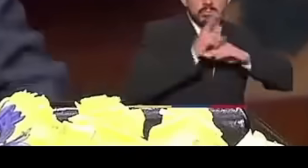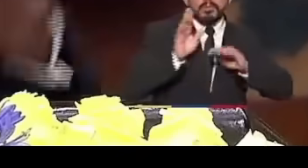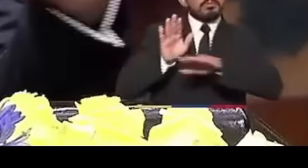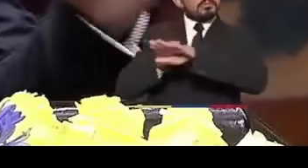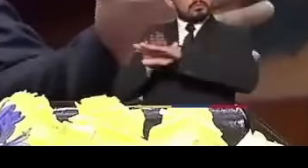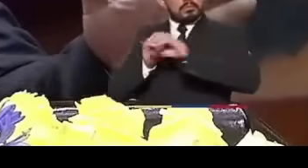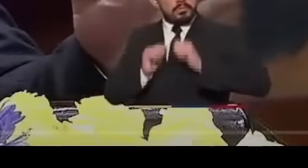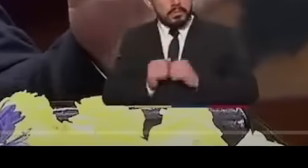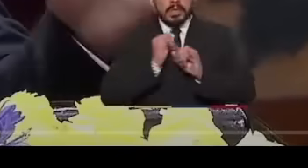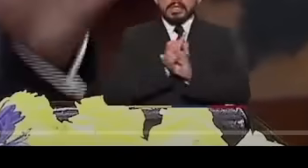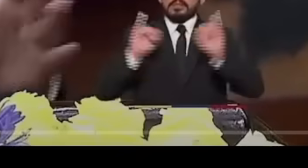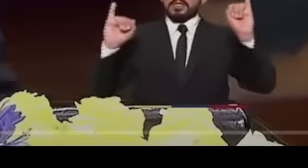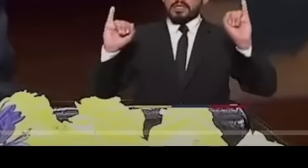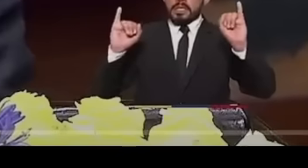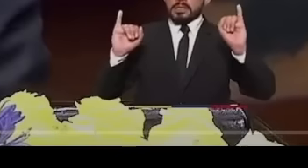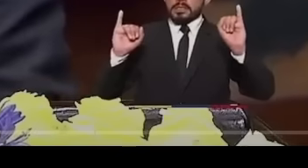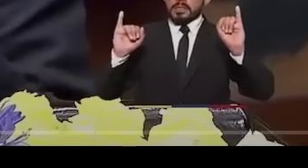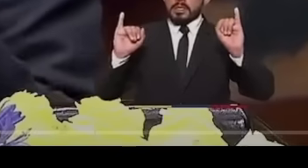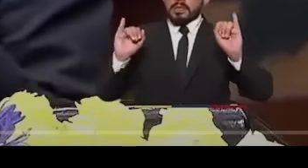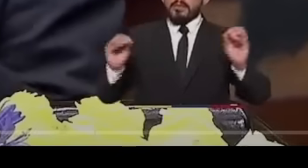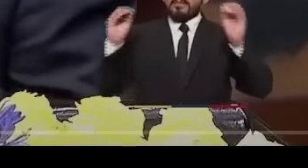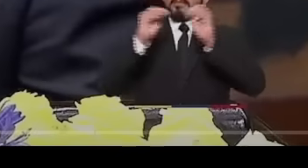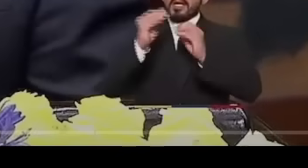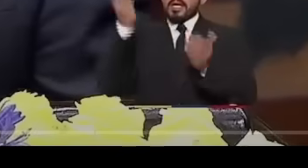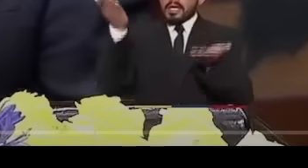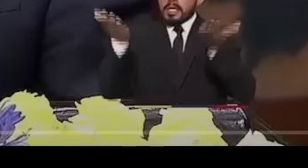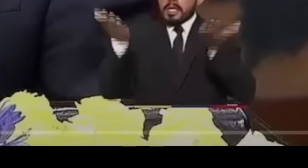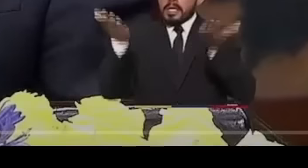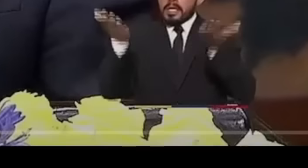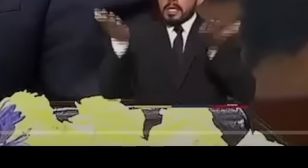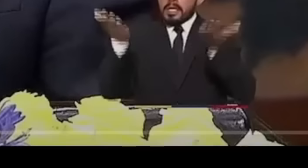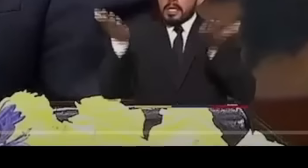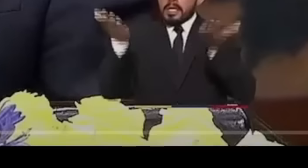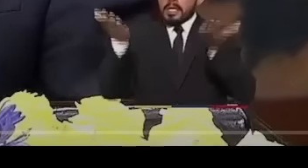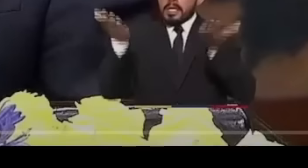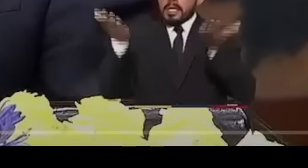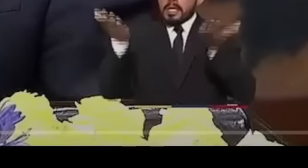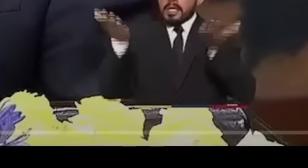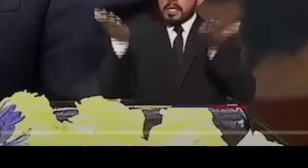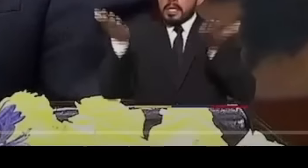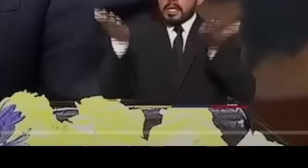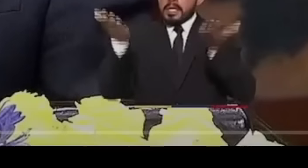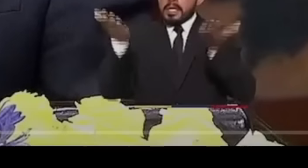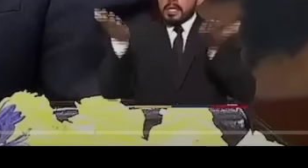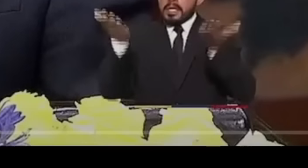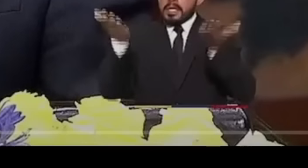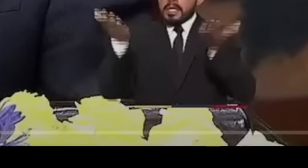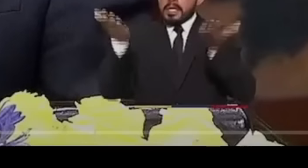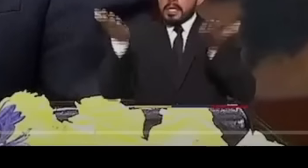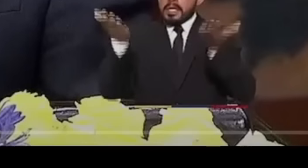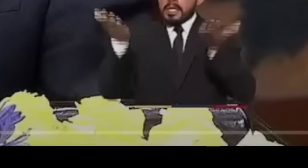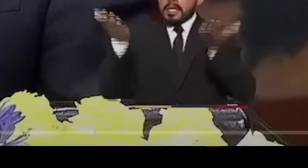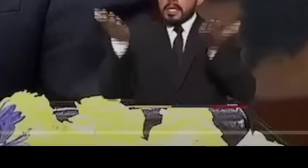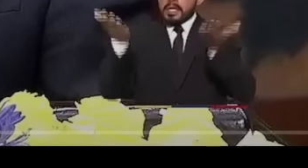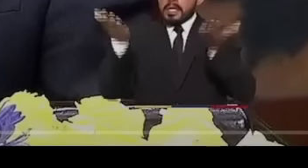ejercer independencia y a la vez pesos y contrapesos entre sí. Perdón, voy a meter cuchara. Perfecto, y entonces deberían un